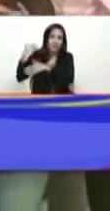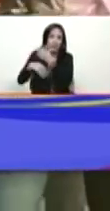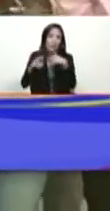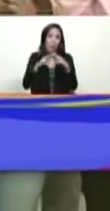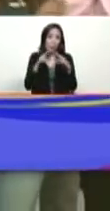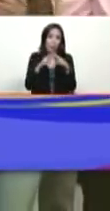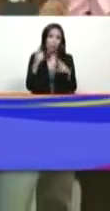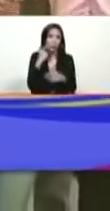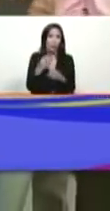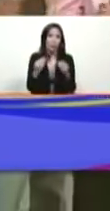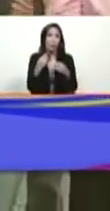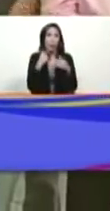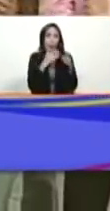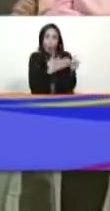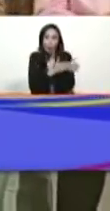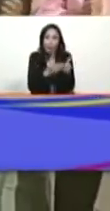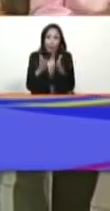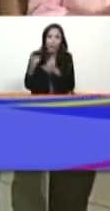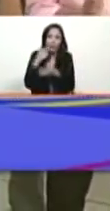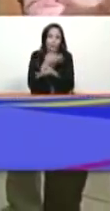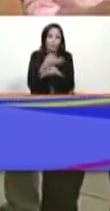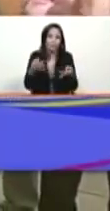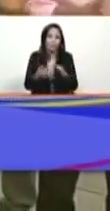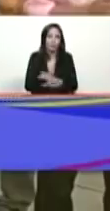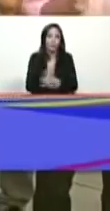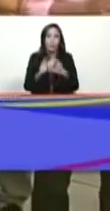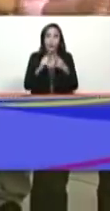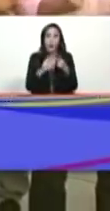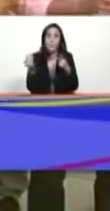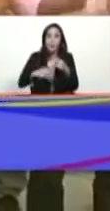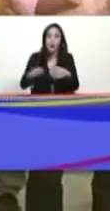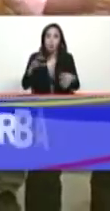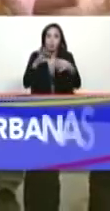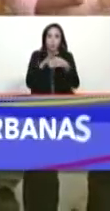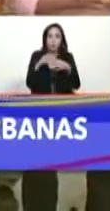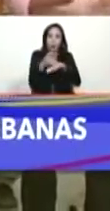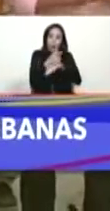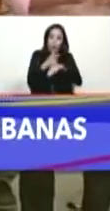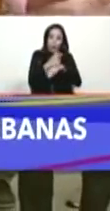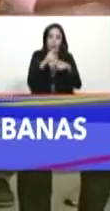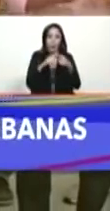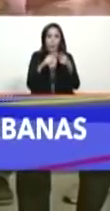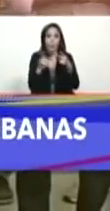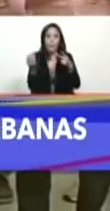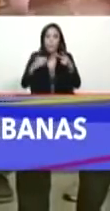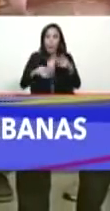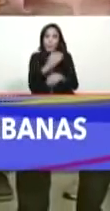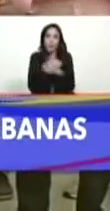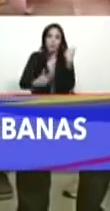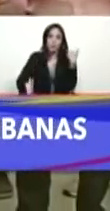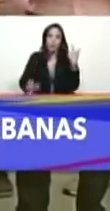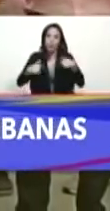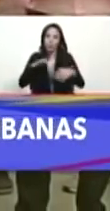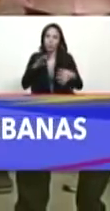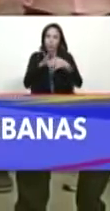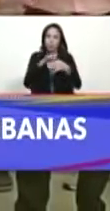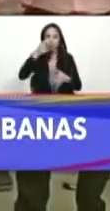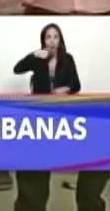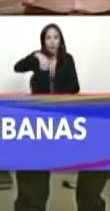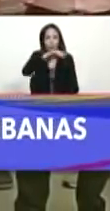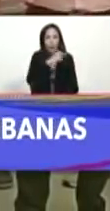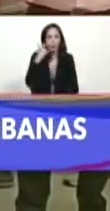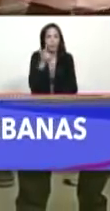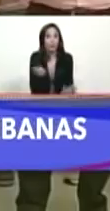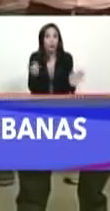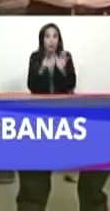de organización popular, combinado con un presidente, con un gobierno revolucionario, es lo que hoy permite que nuestro pueblo tenga